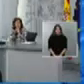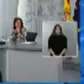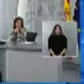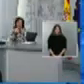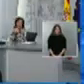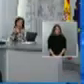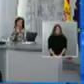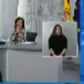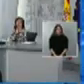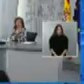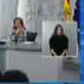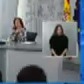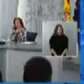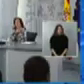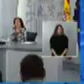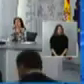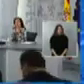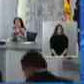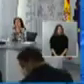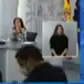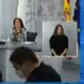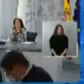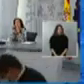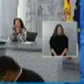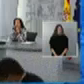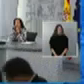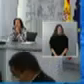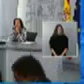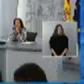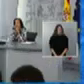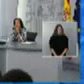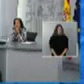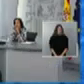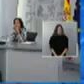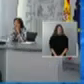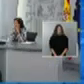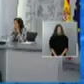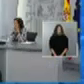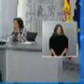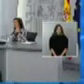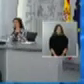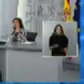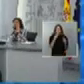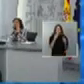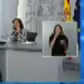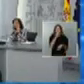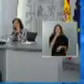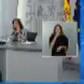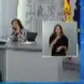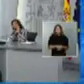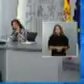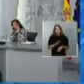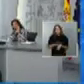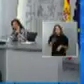cómo organizas tu consumo del aire acondicionado, por ejemplo, en verano. Porque hay muchas personas que piensan, bueno, pues hay que reducirlo, hay que consumir menos, lo